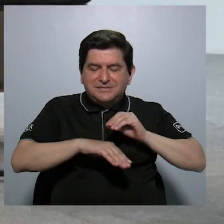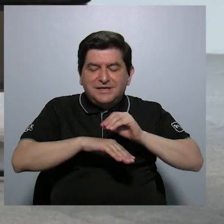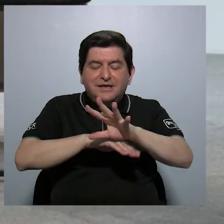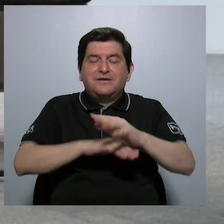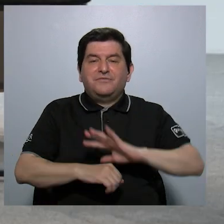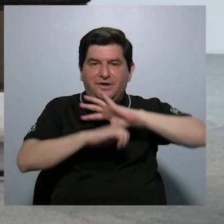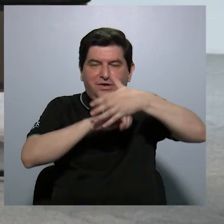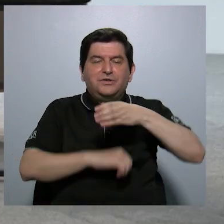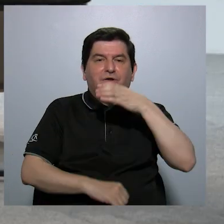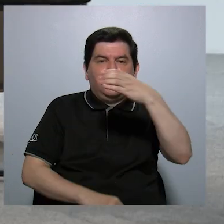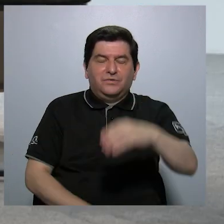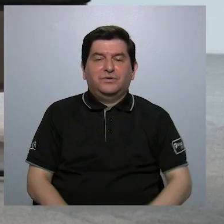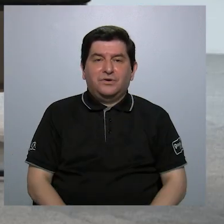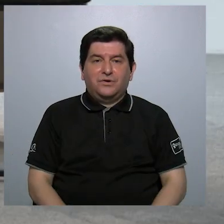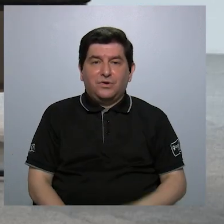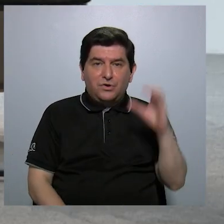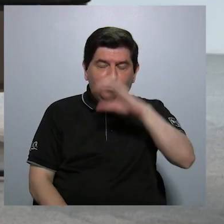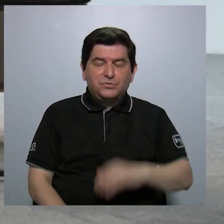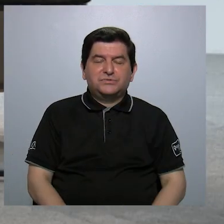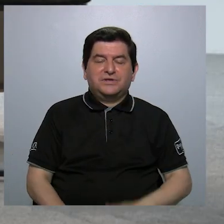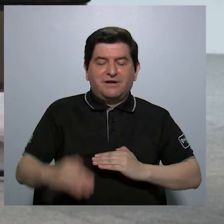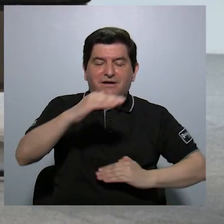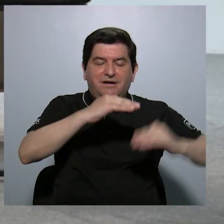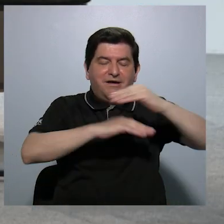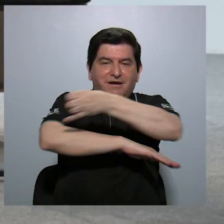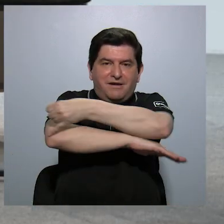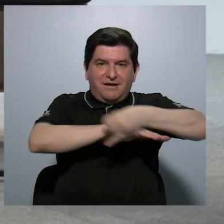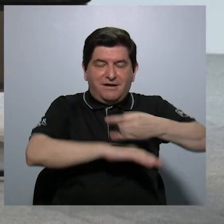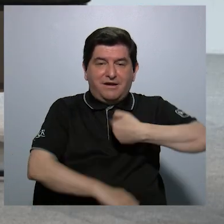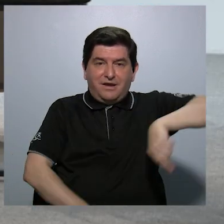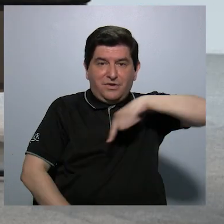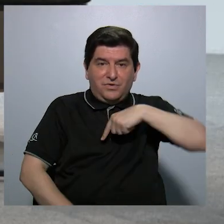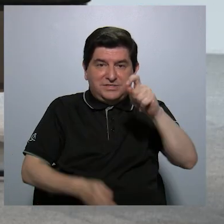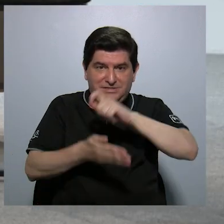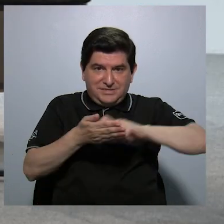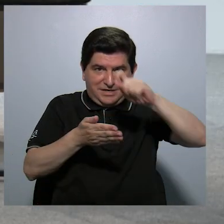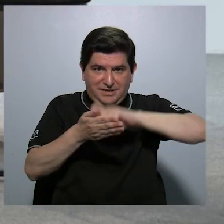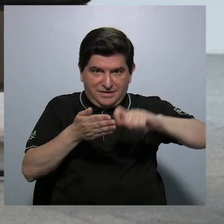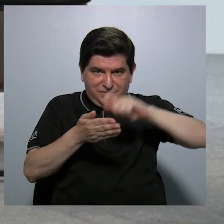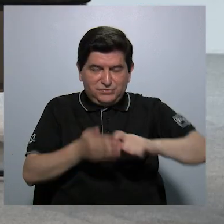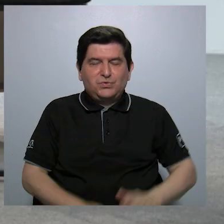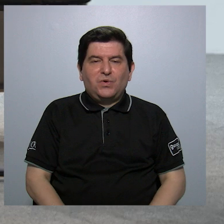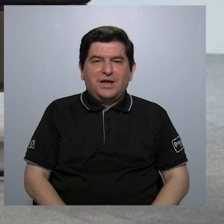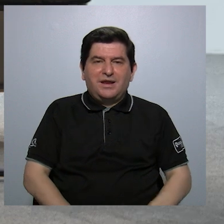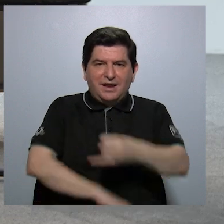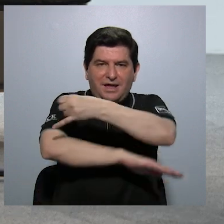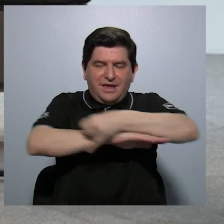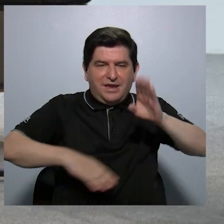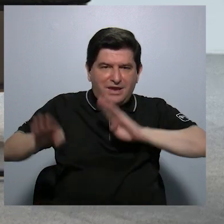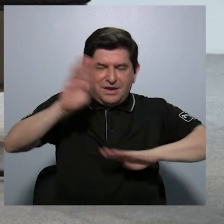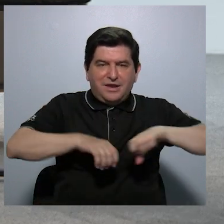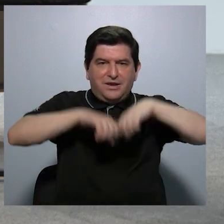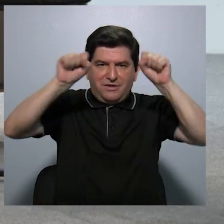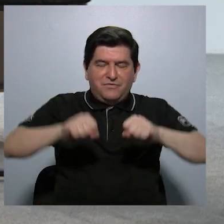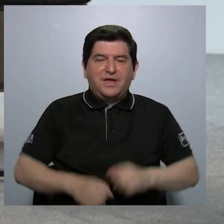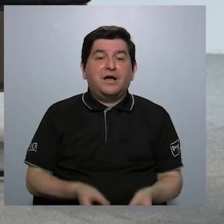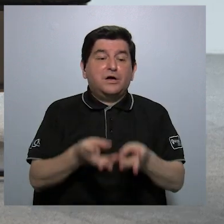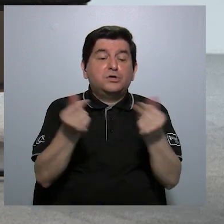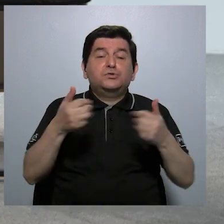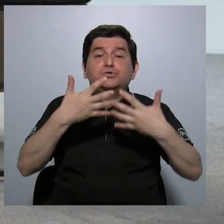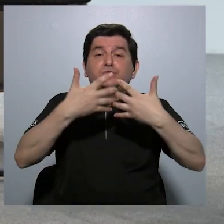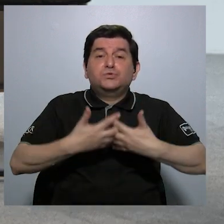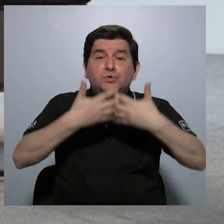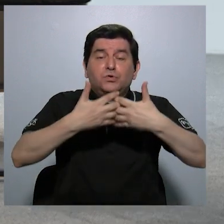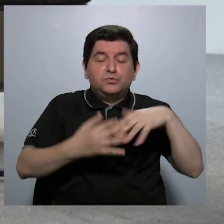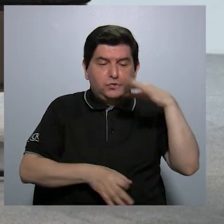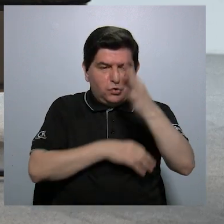de lo que buscamos, tanto en la Facultad de Ingeniería como en nuestra escuela de Ingeniería de Biosistemas, es brindar soluciones a la industria para que